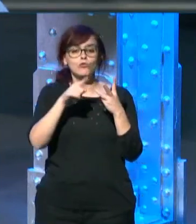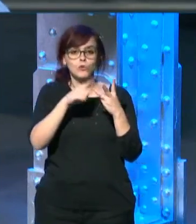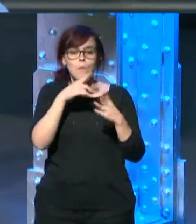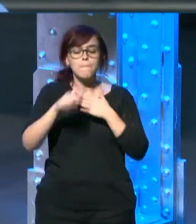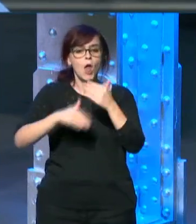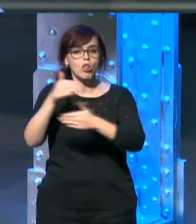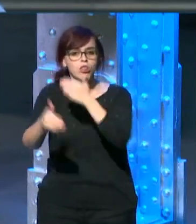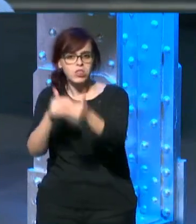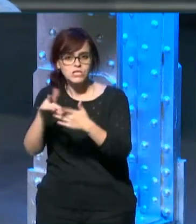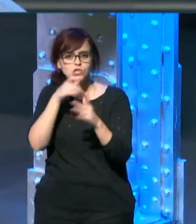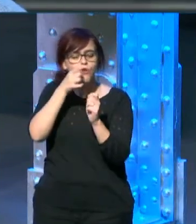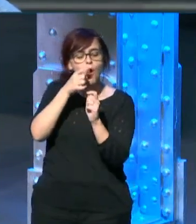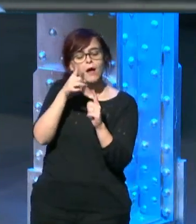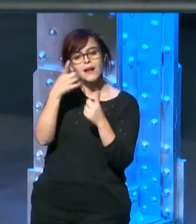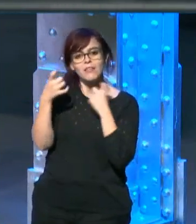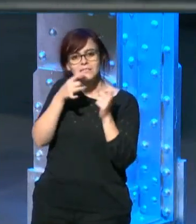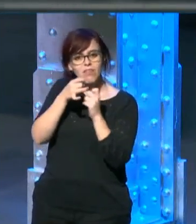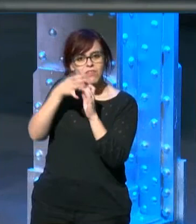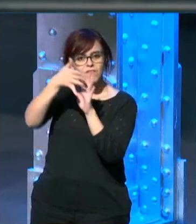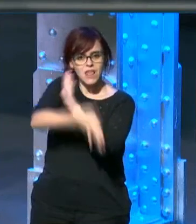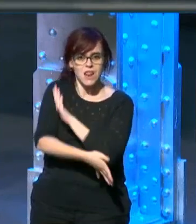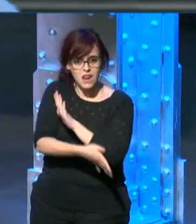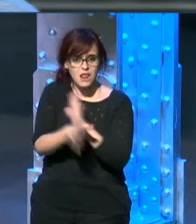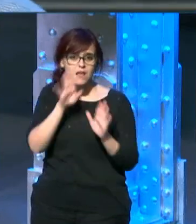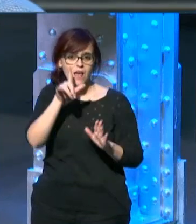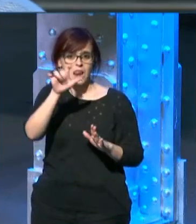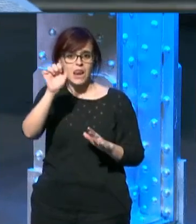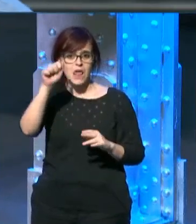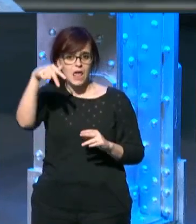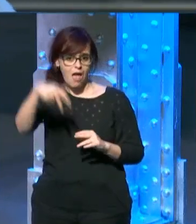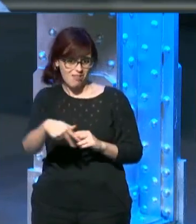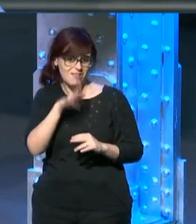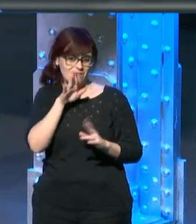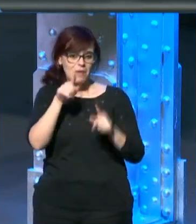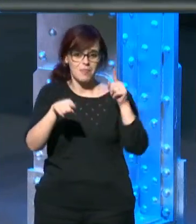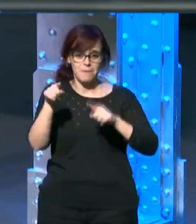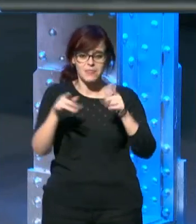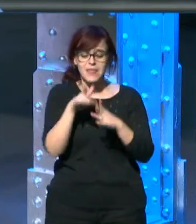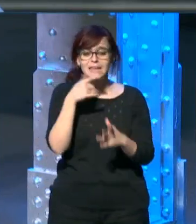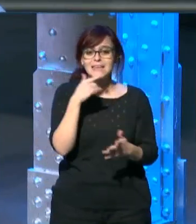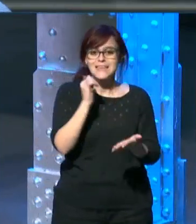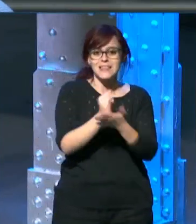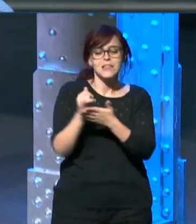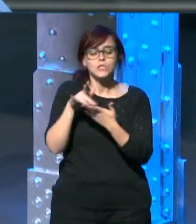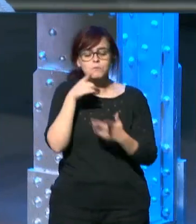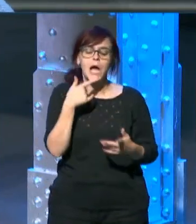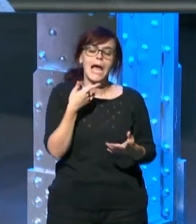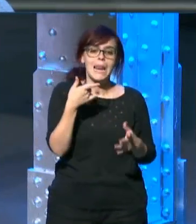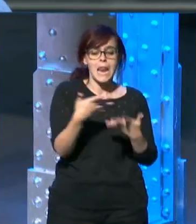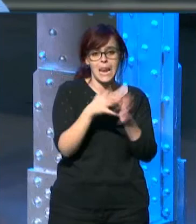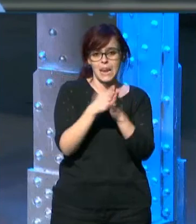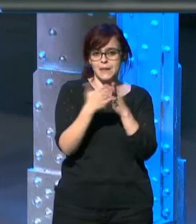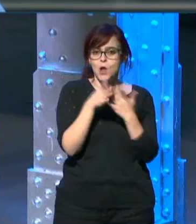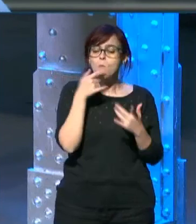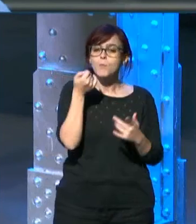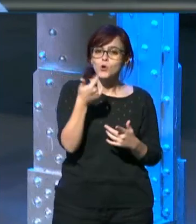estás haciendo es definirlas? Pues normalmente vas a tener que aplicar Lean Startup o similar. Sí se dan indicaciones y pinceladas sobre